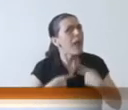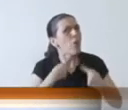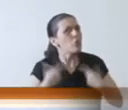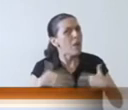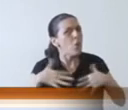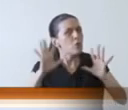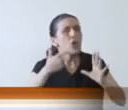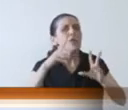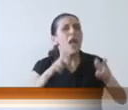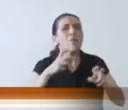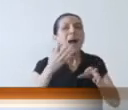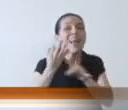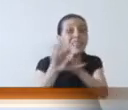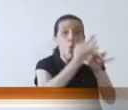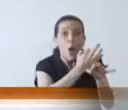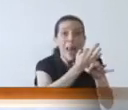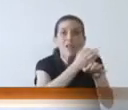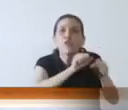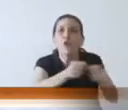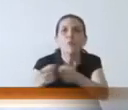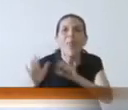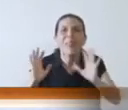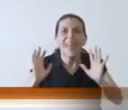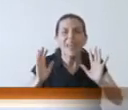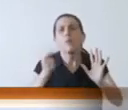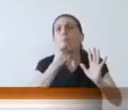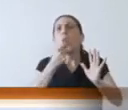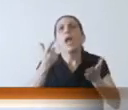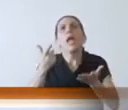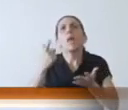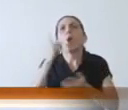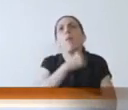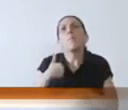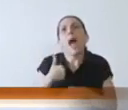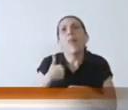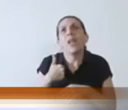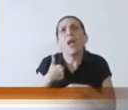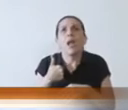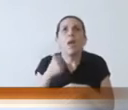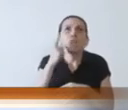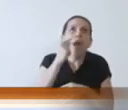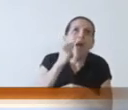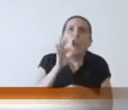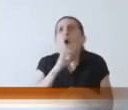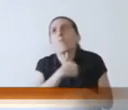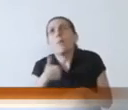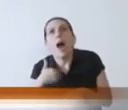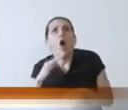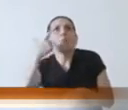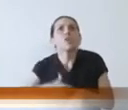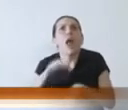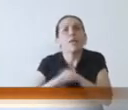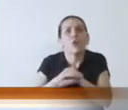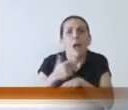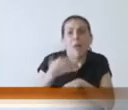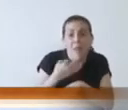la suspensión de las clases, qué sucedía si alguno de los padres tenía que quedarse en guarda, alguno de los padres o encargados de la custodia tenía que